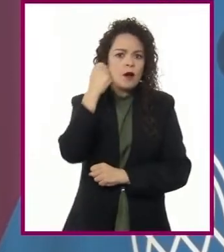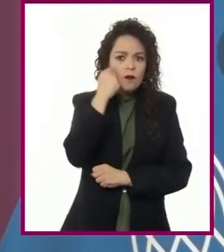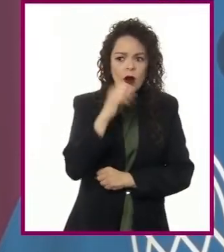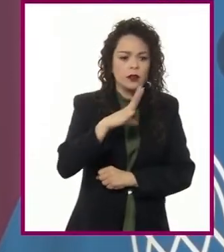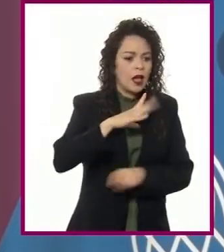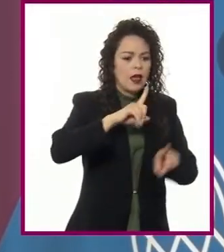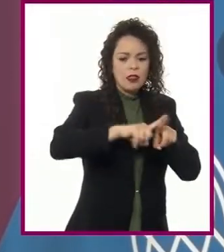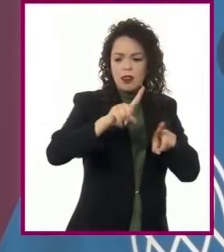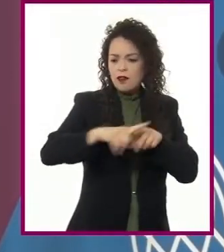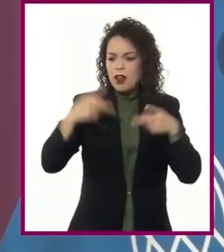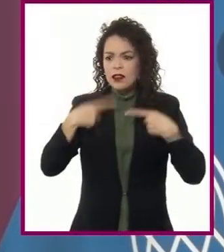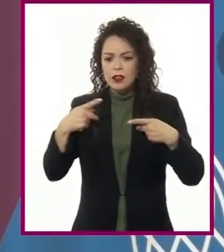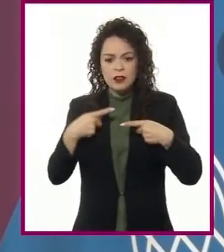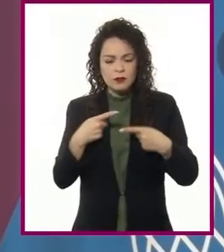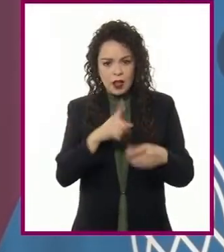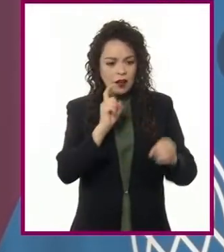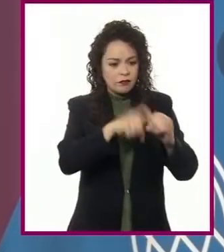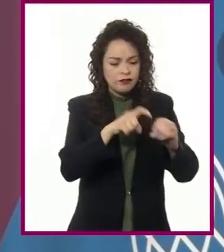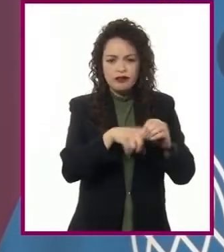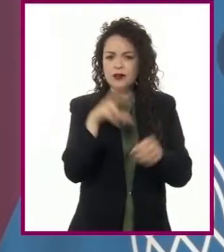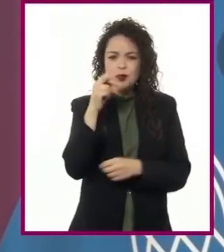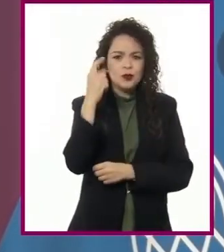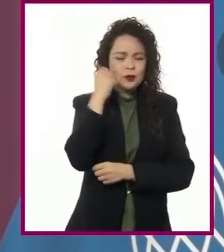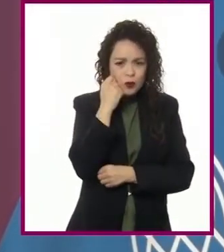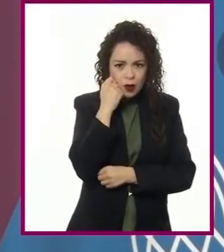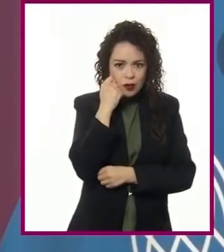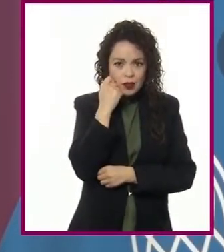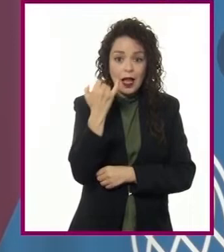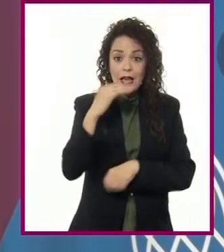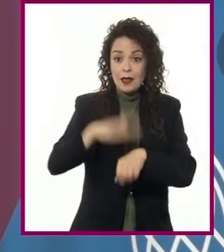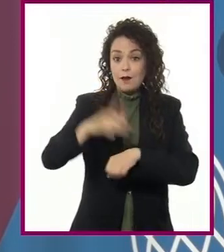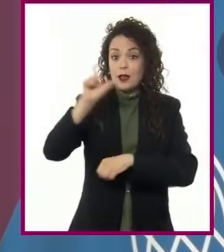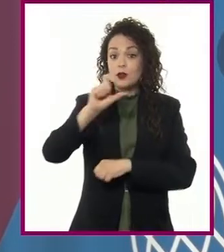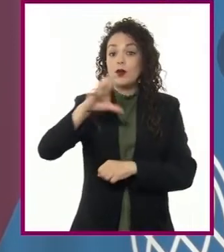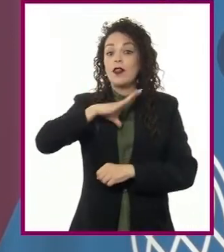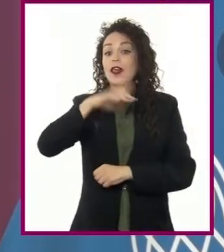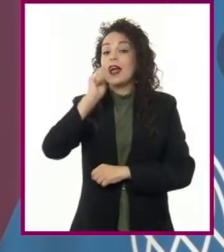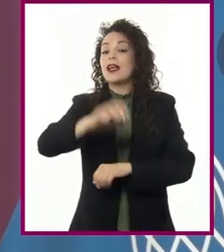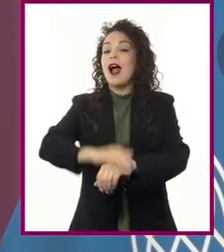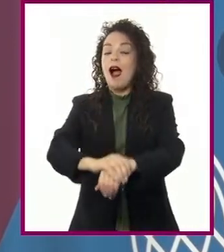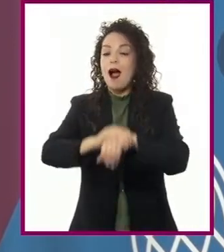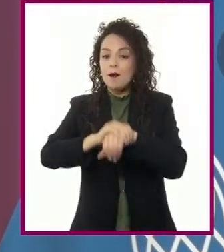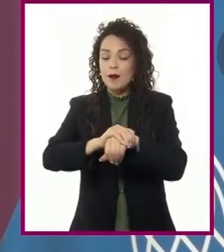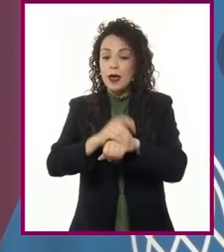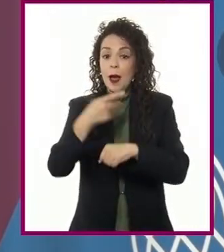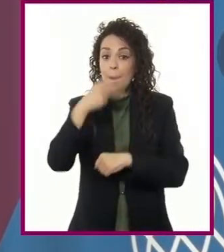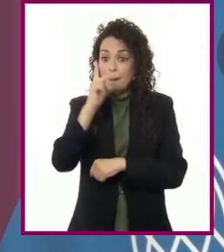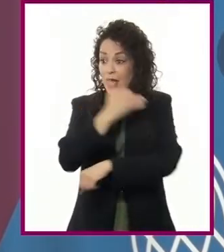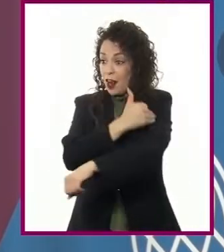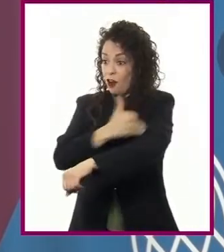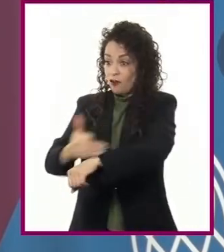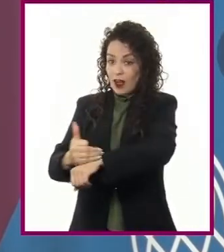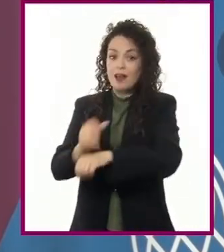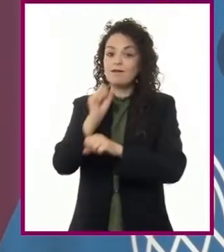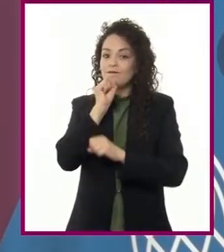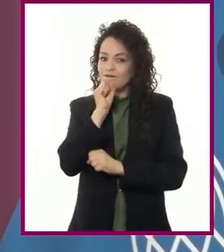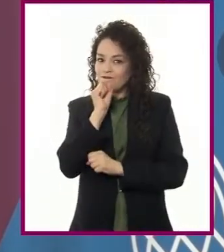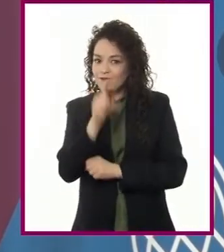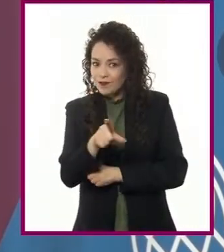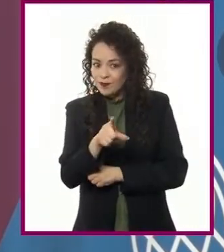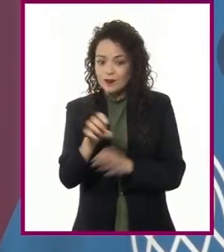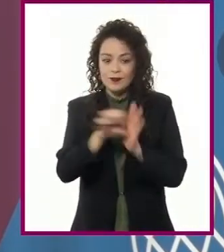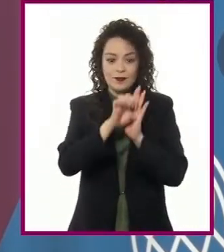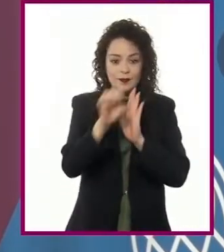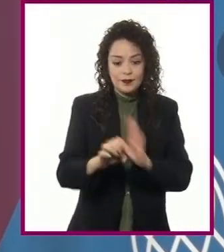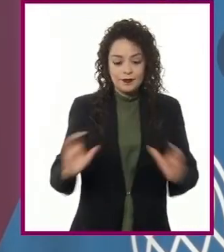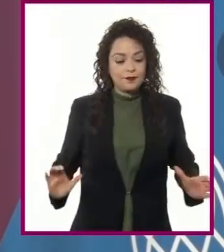diferentes. Especialmente cuando se trata de las amistades, pero también las familias son dinámicas y por medio del matrimonio